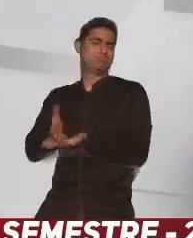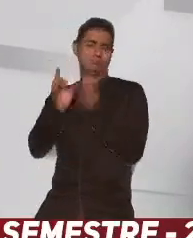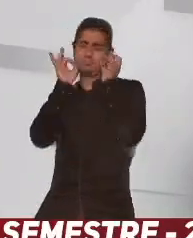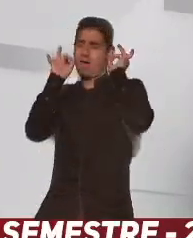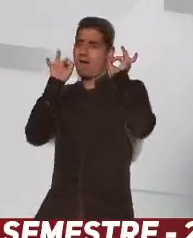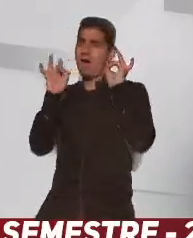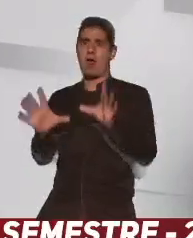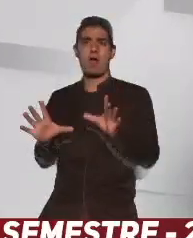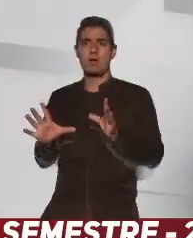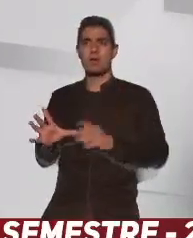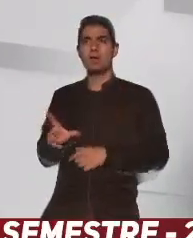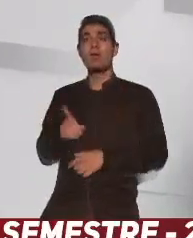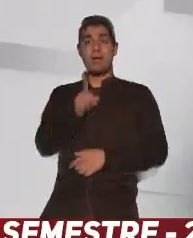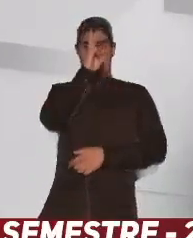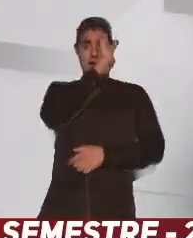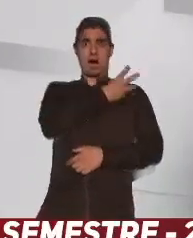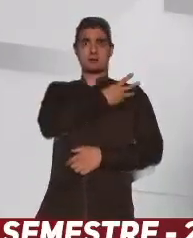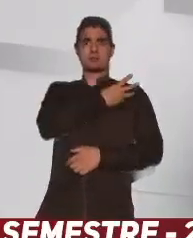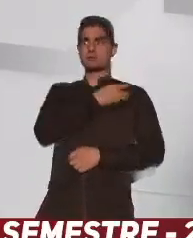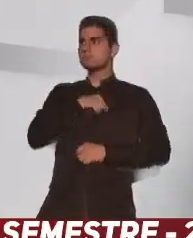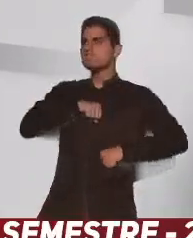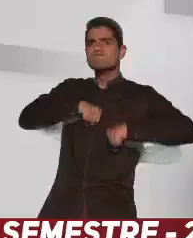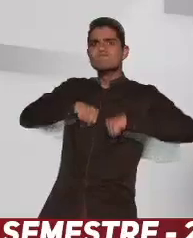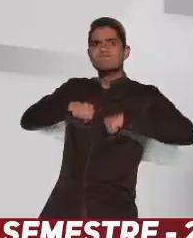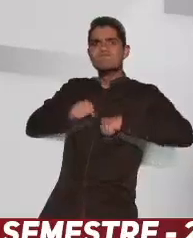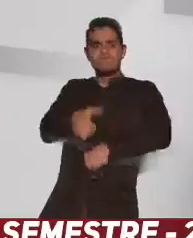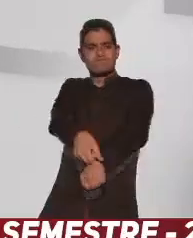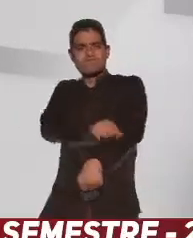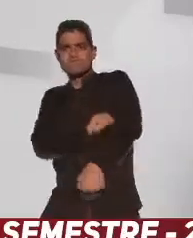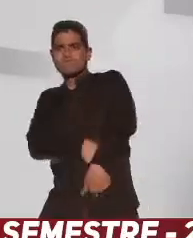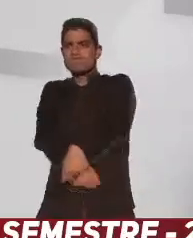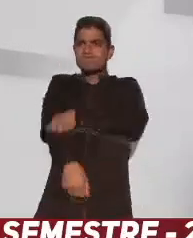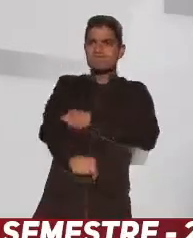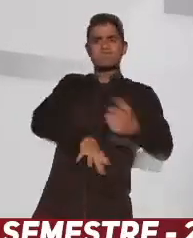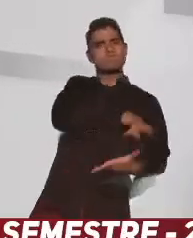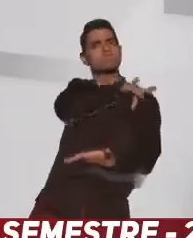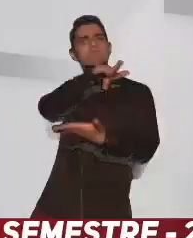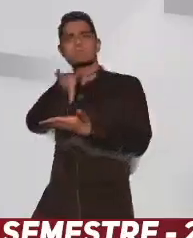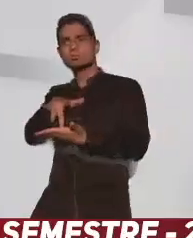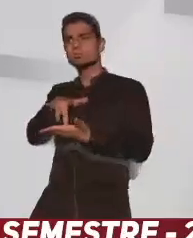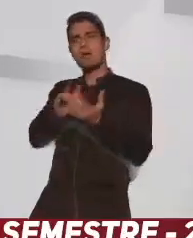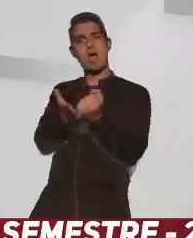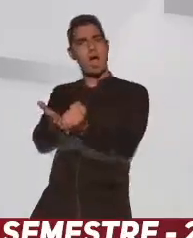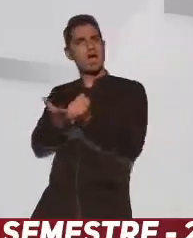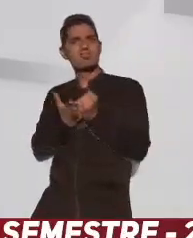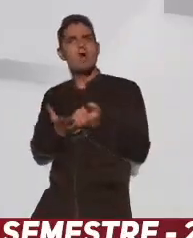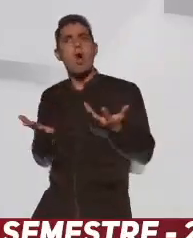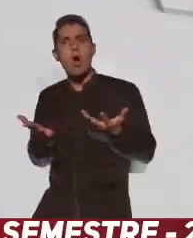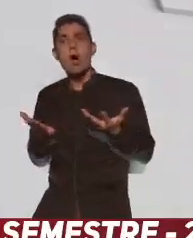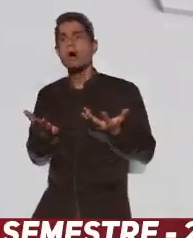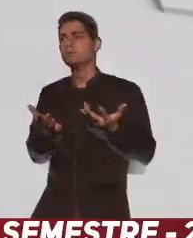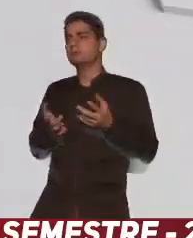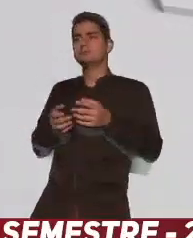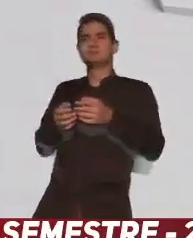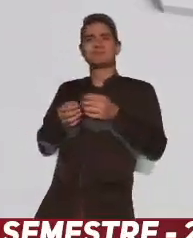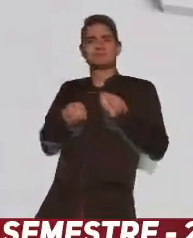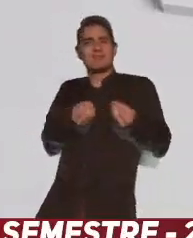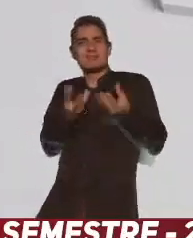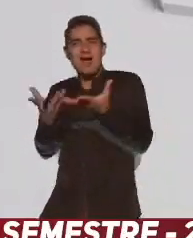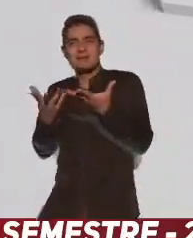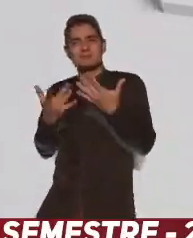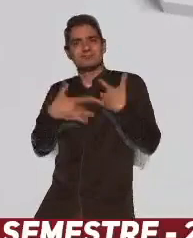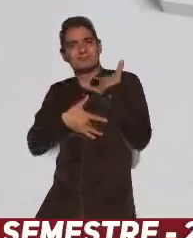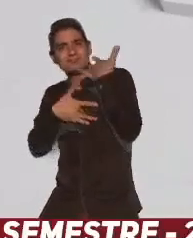ejército se puso la bota, se puso el overol y nos ayudó a hacerles entrega de sus ayudas humanitarias. Nos ayudó a